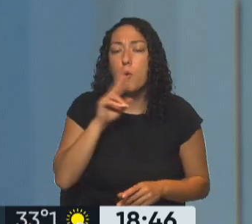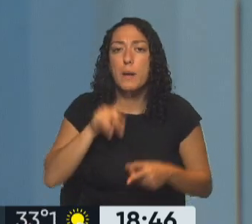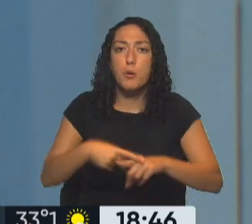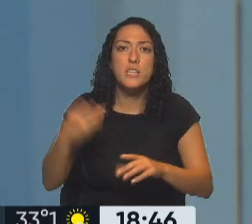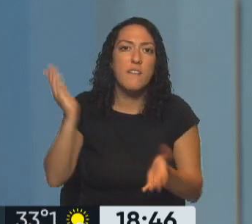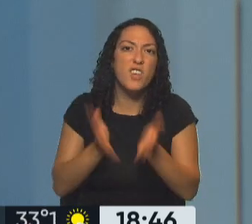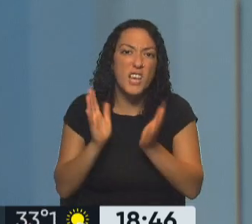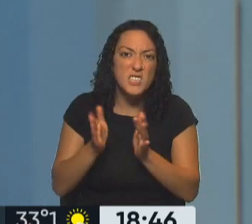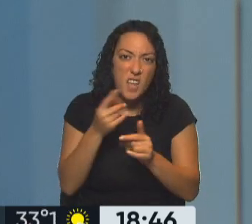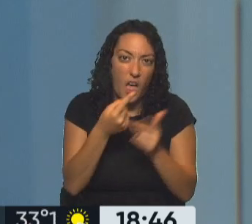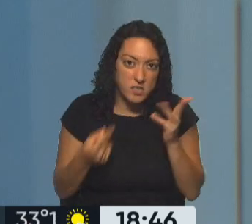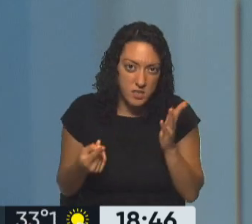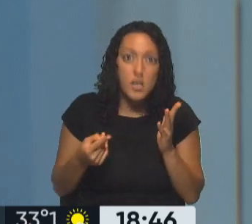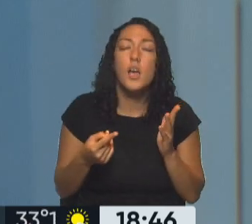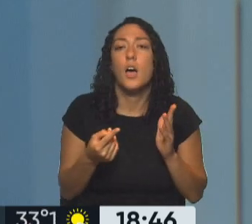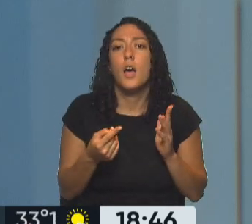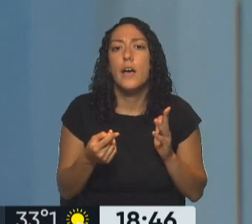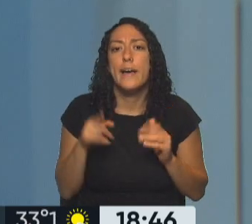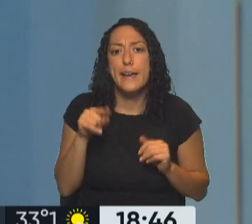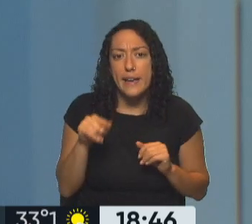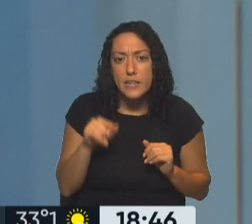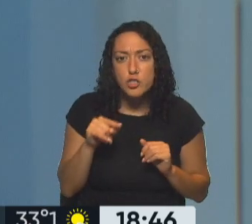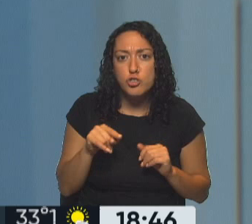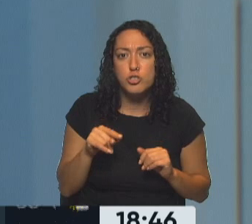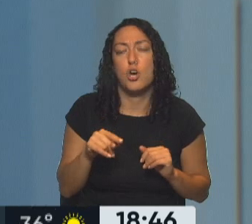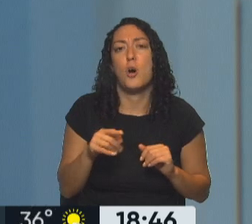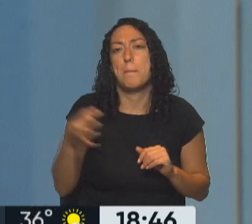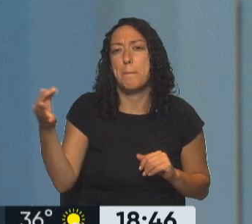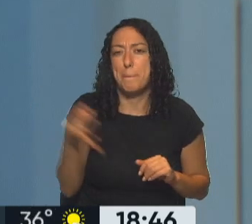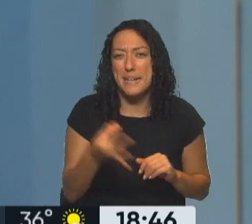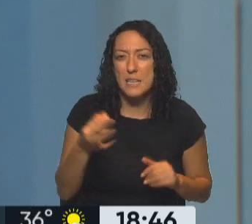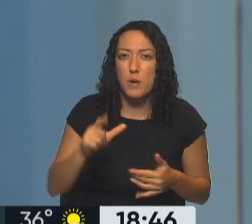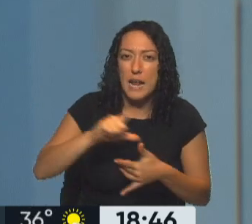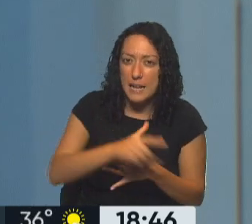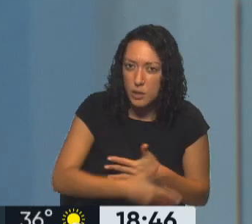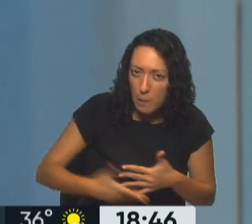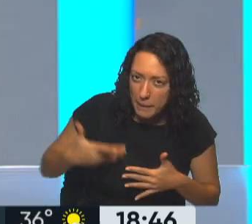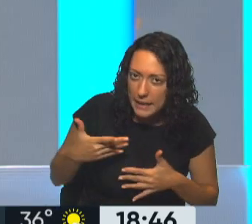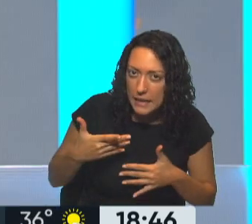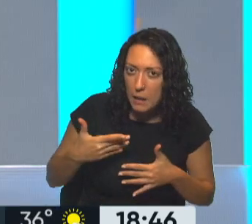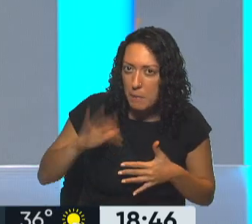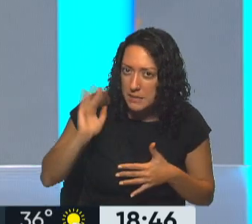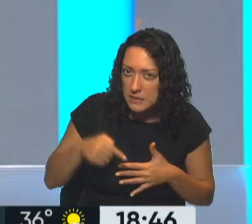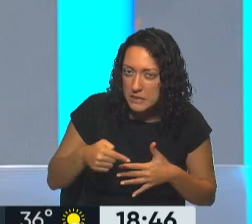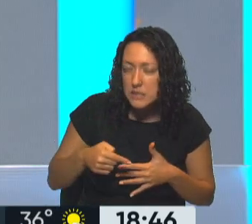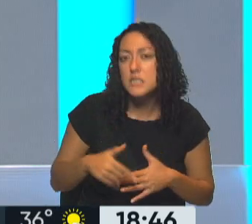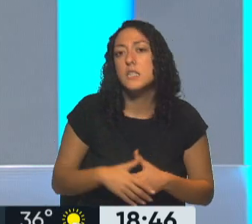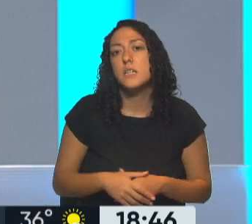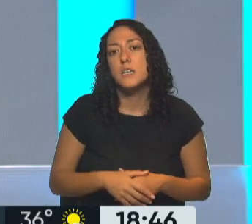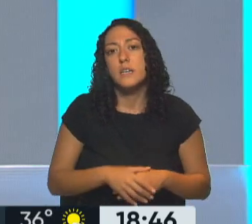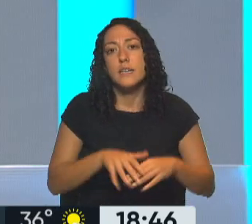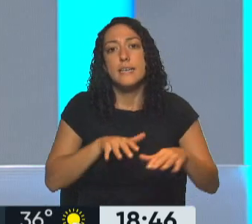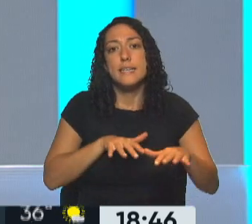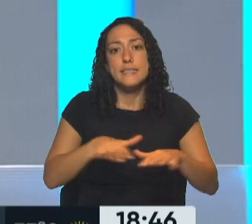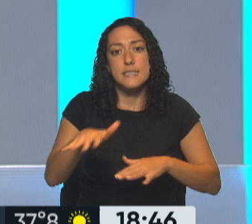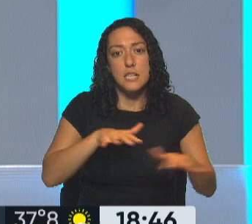tiene una presencia o una magnitud particular en América Latina hay una situación